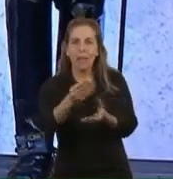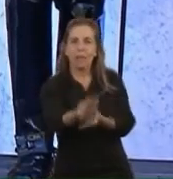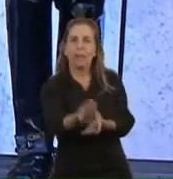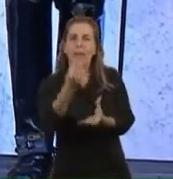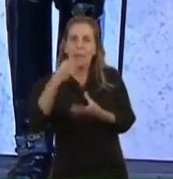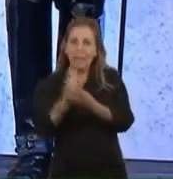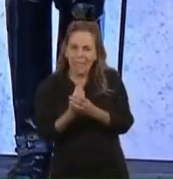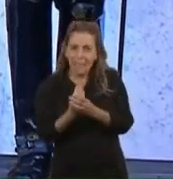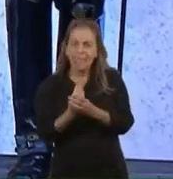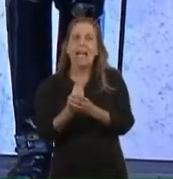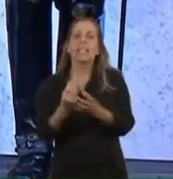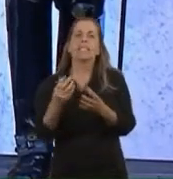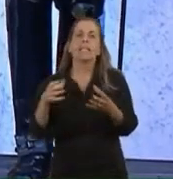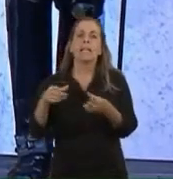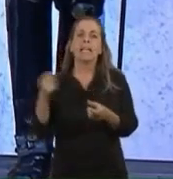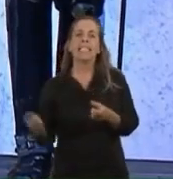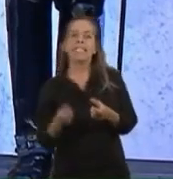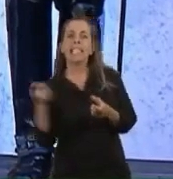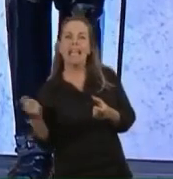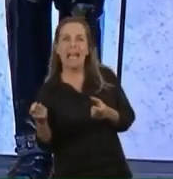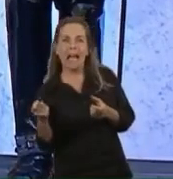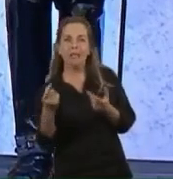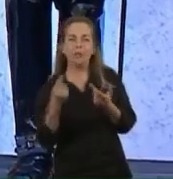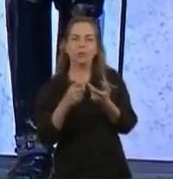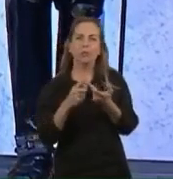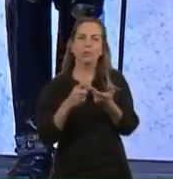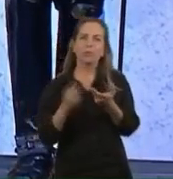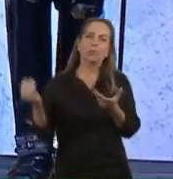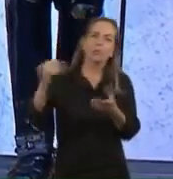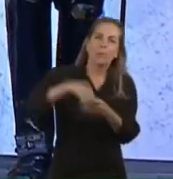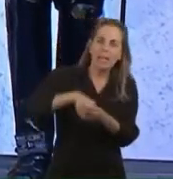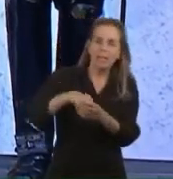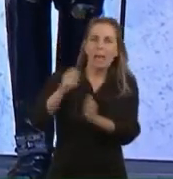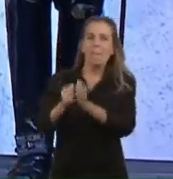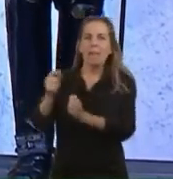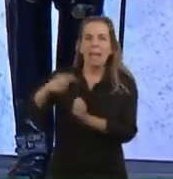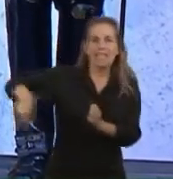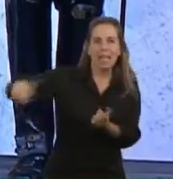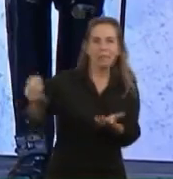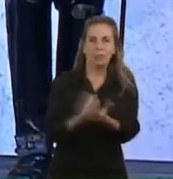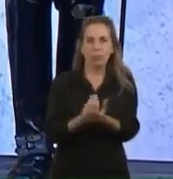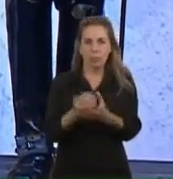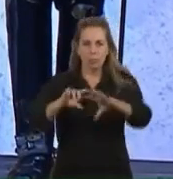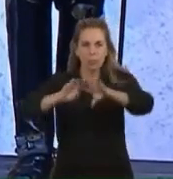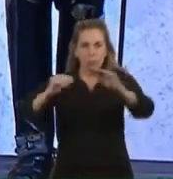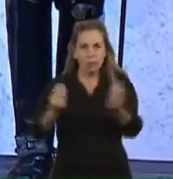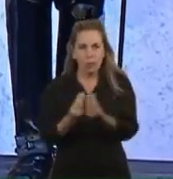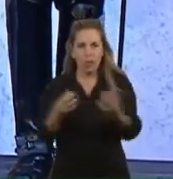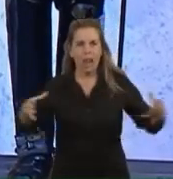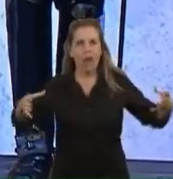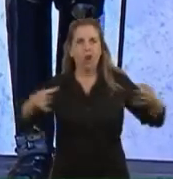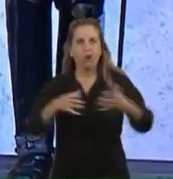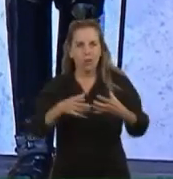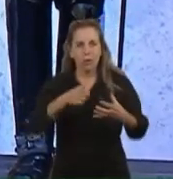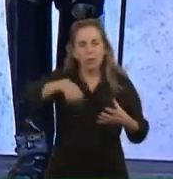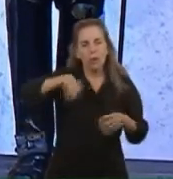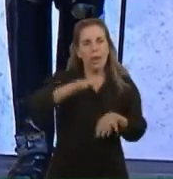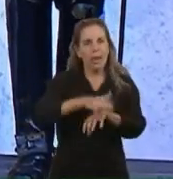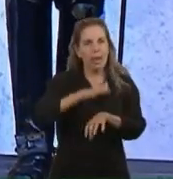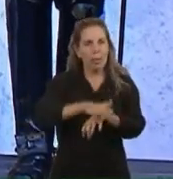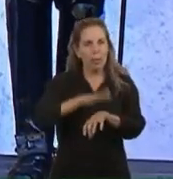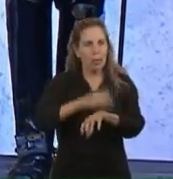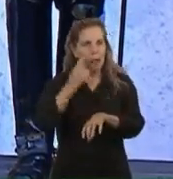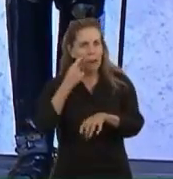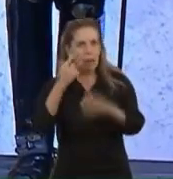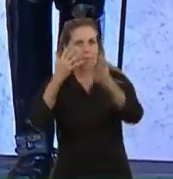organizaciones sindicales y un representante del empresariado argentino y tendrá la resp abilidad de trabajar en los proyectos de ley